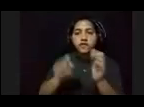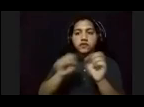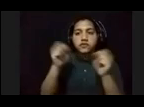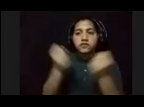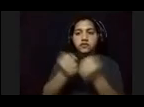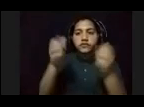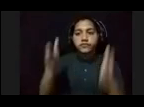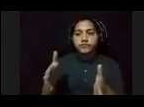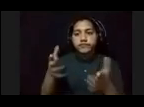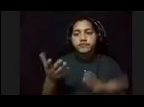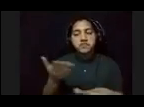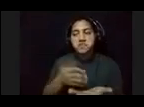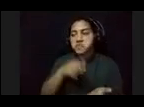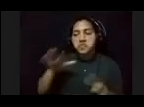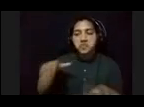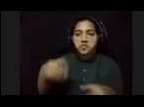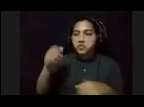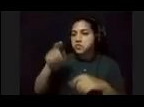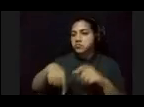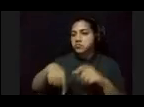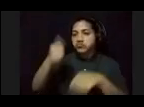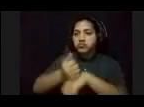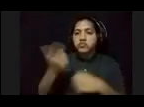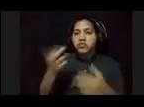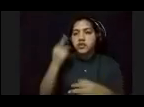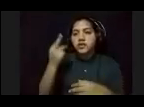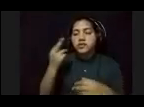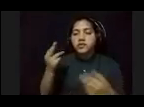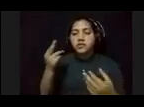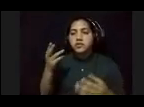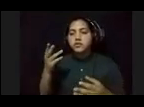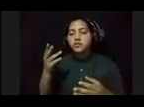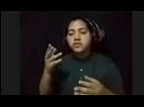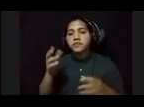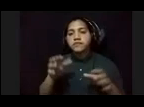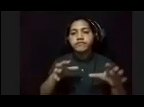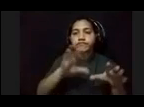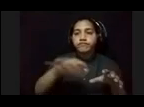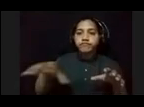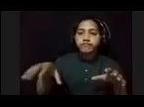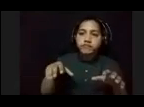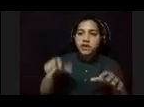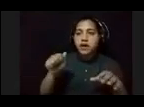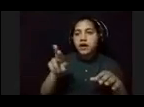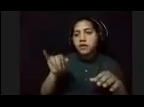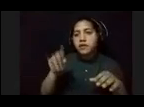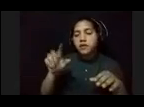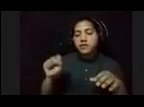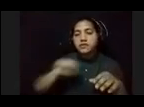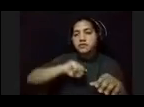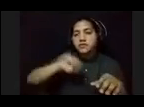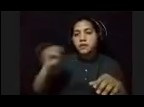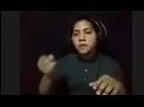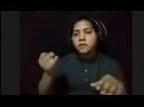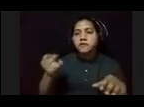claridad los factores causales que provocaron la formación de los denominados arrabales de San Juan, pero